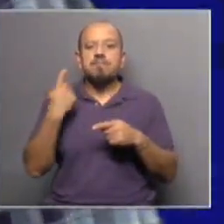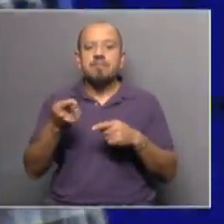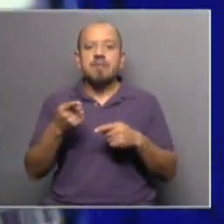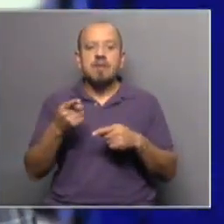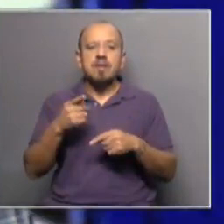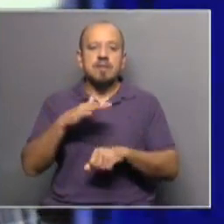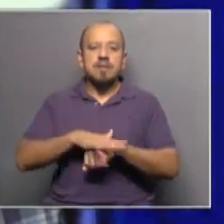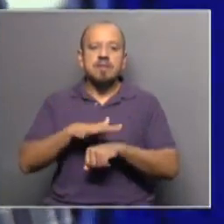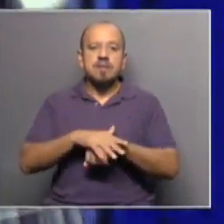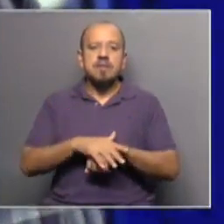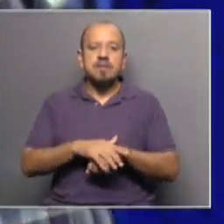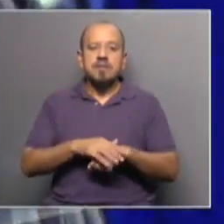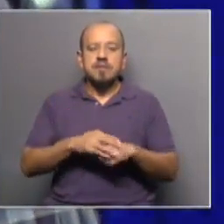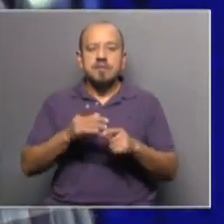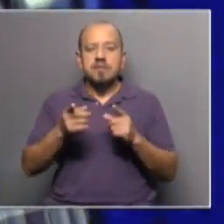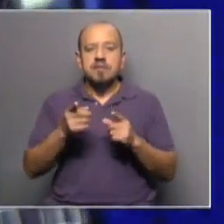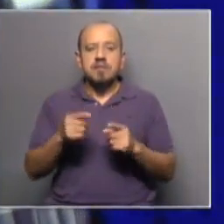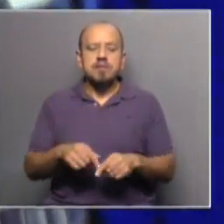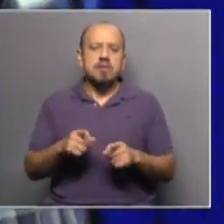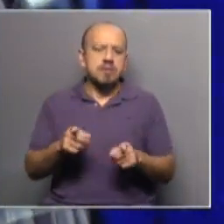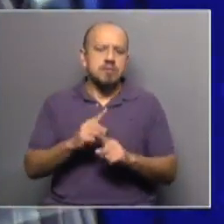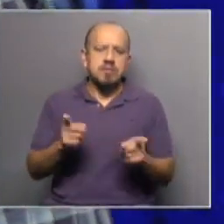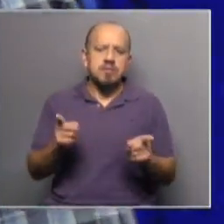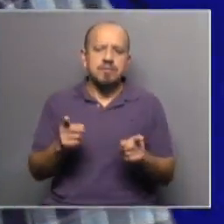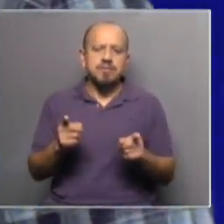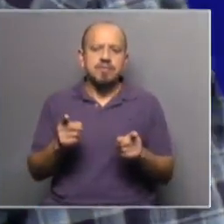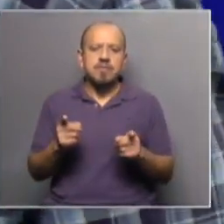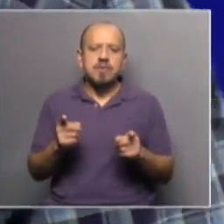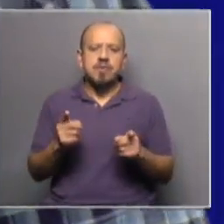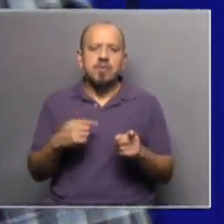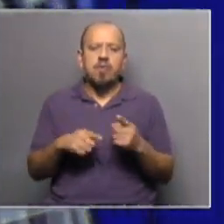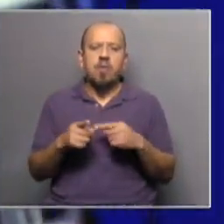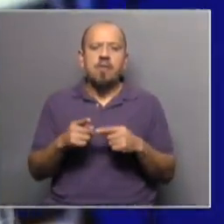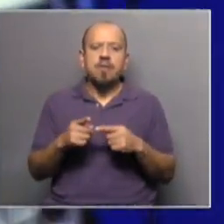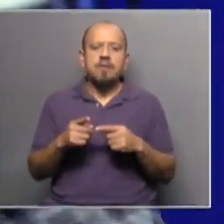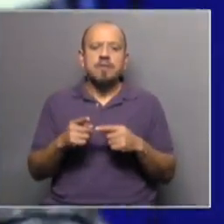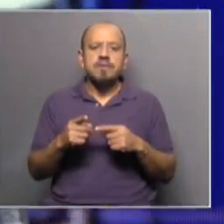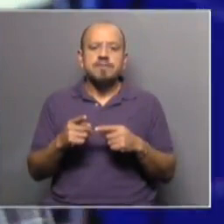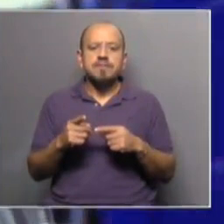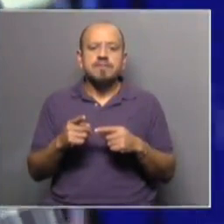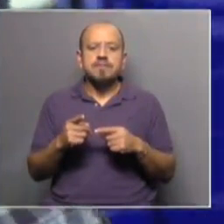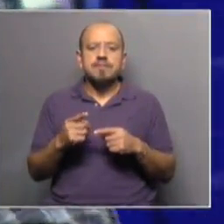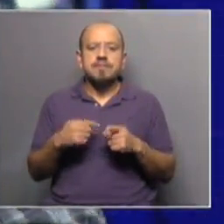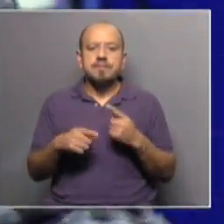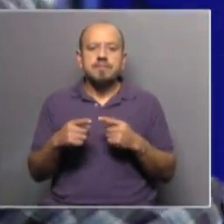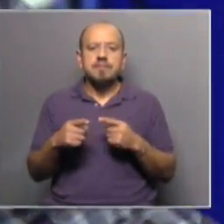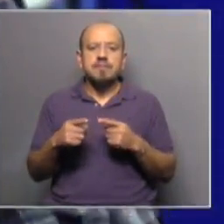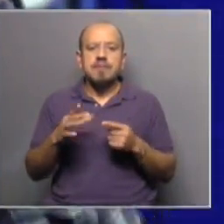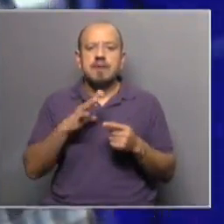por ahí era impensado, ¿no? Que pudiera irle de igual a igual, ¿no? Es como que, bueno, ahora hay